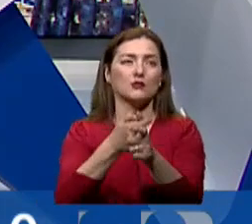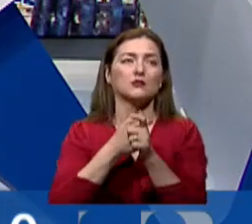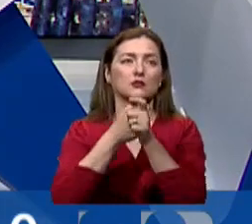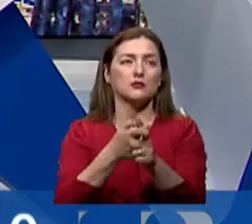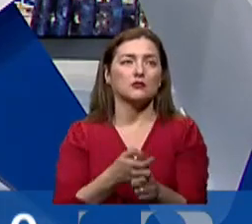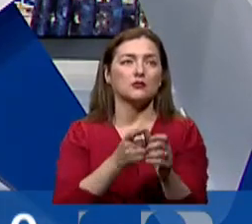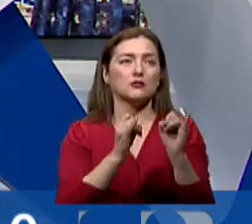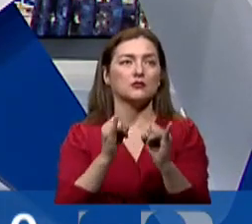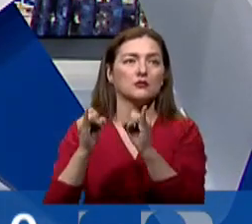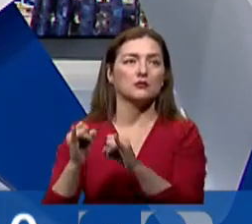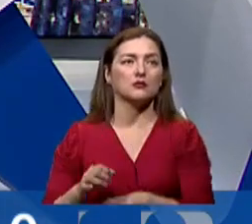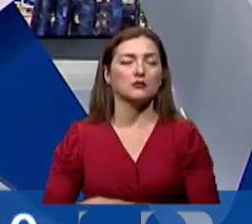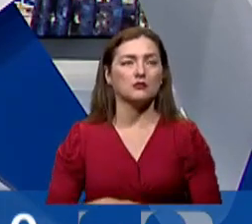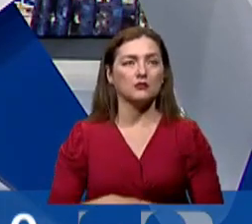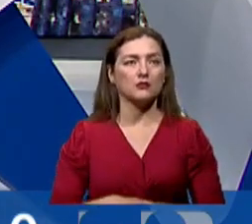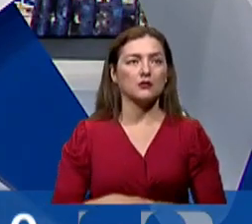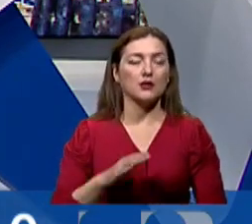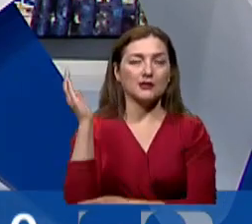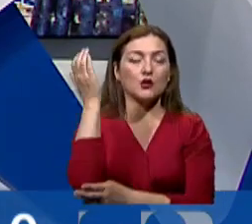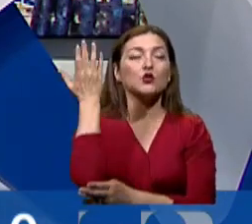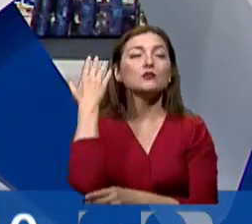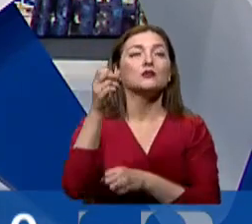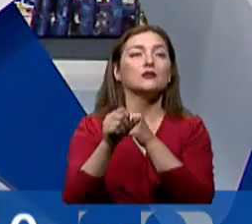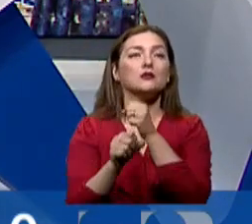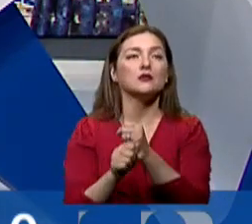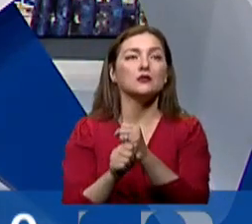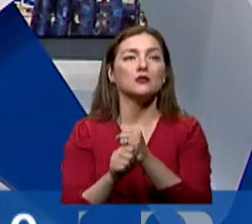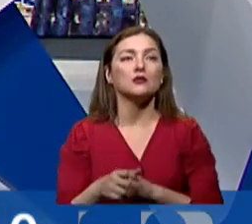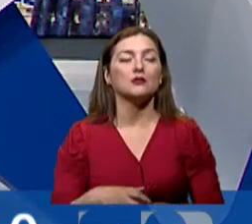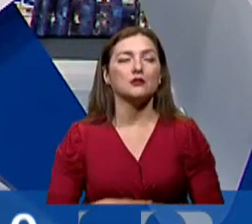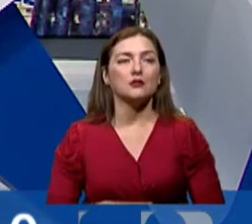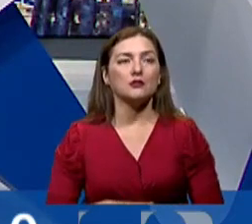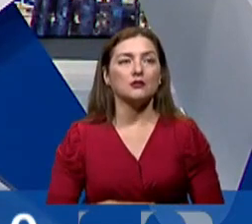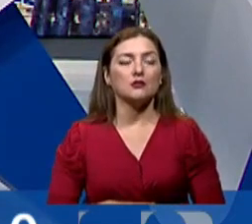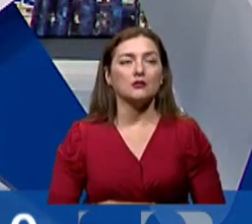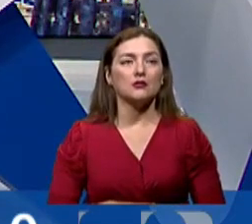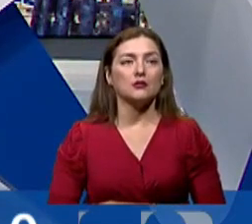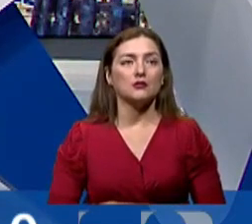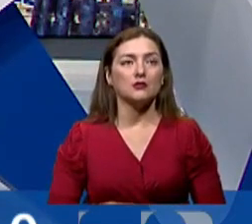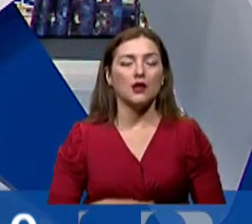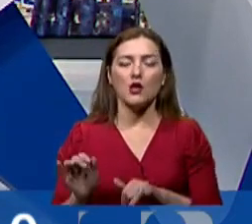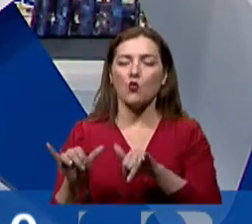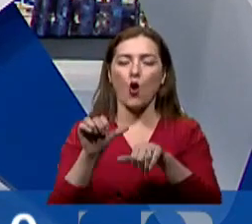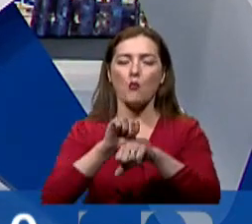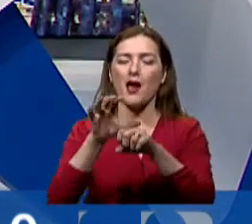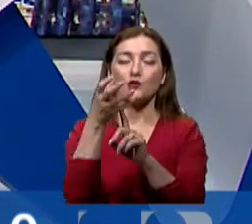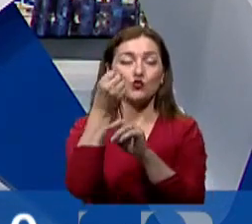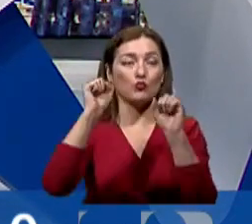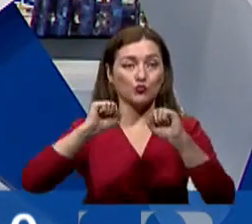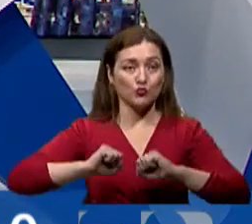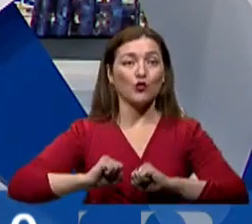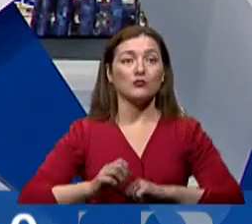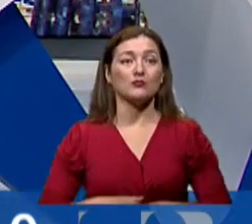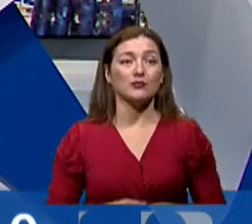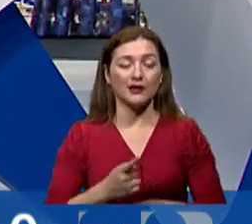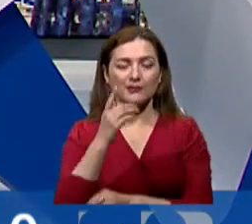urgencia. Justo les comentaba cuando fui reniquito hace algunos añitos, tuve un caso muy, muy parecido y logramos la operación. Y esta, y que coincida